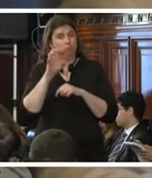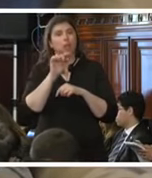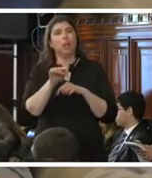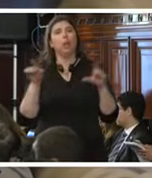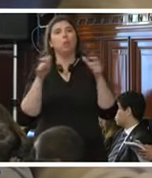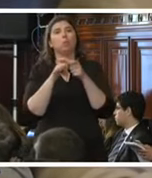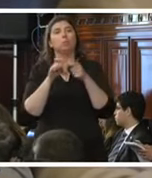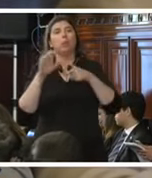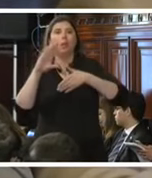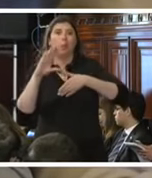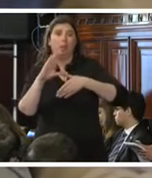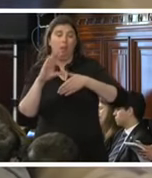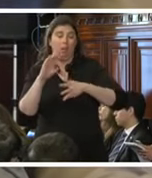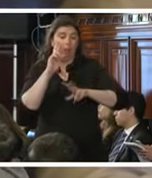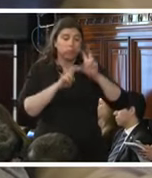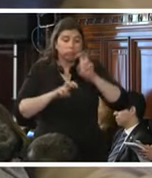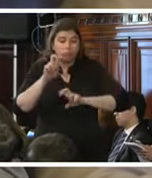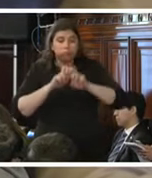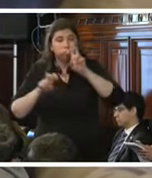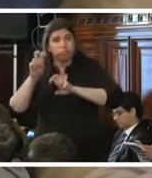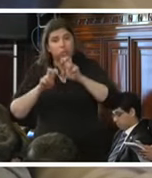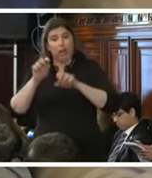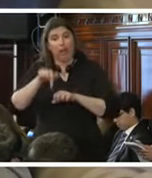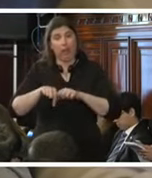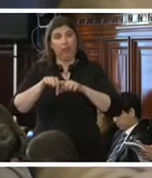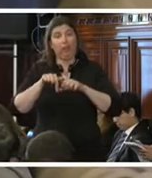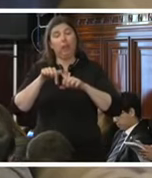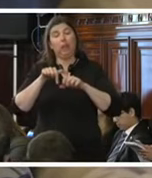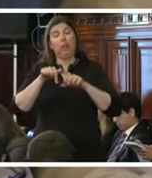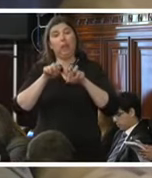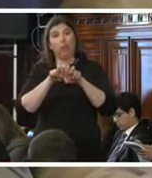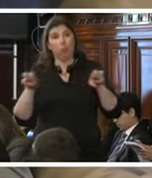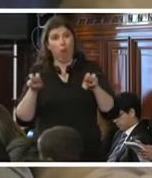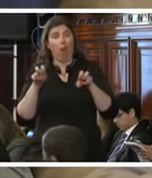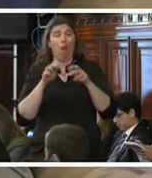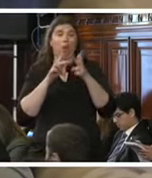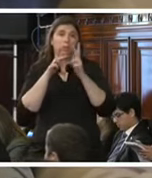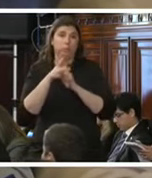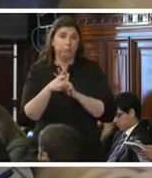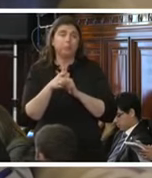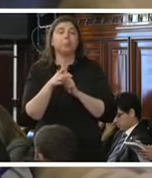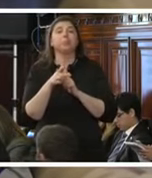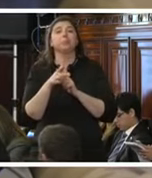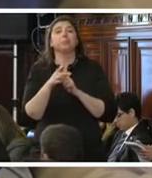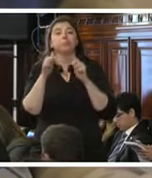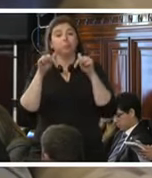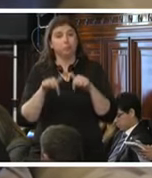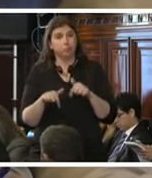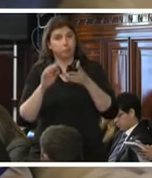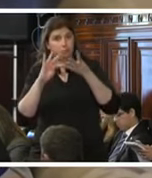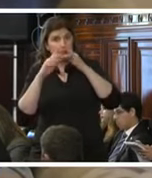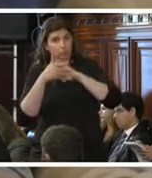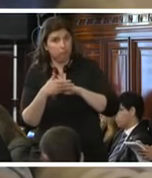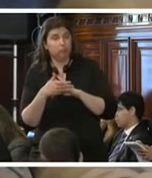examinar cuestiones análogas en este tribunal decía respecto a Paraguay mismo, de que este comportamiento